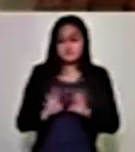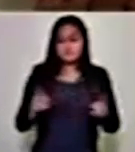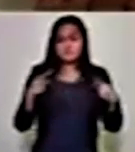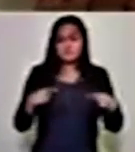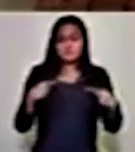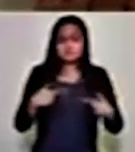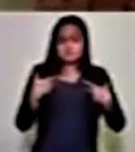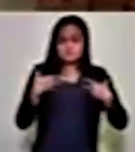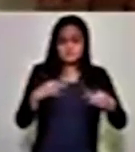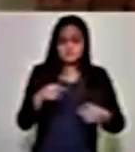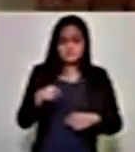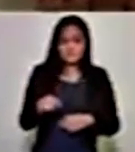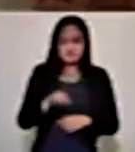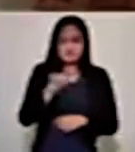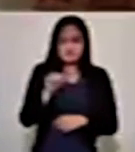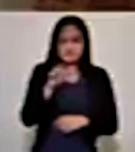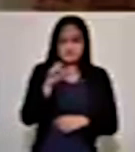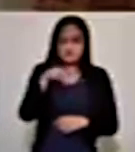la fundación de los señores Jenkins,